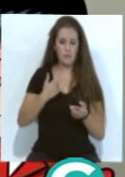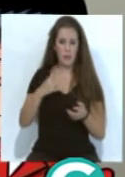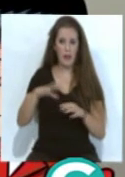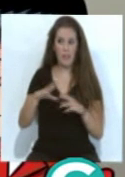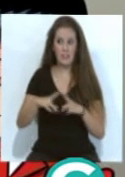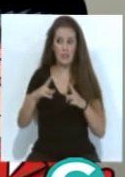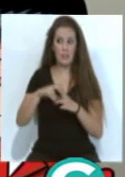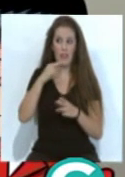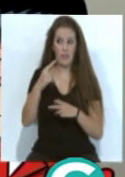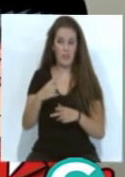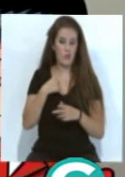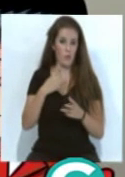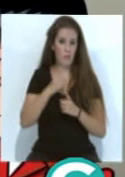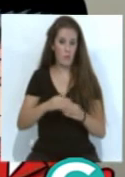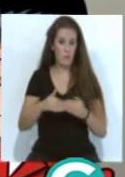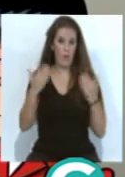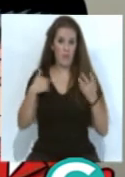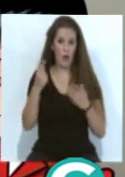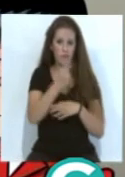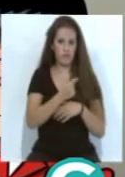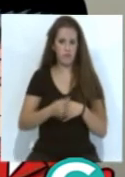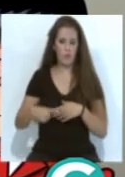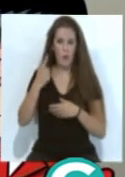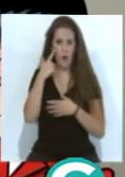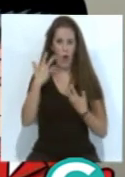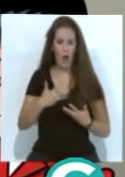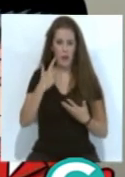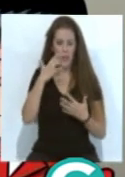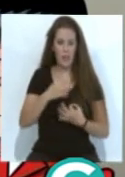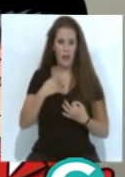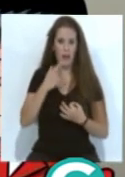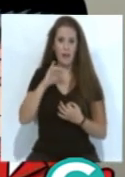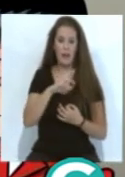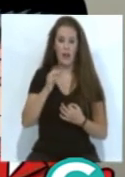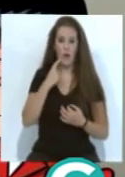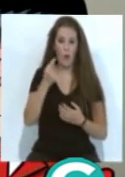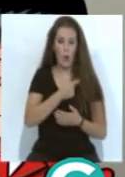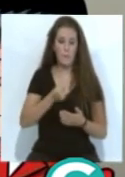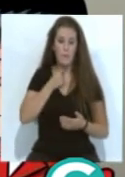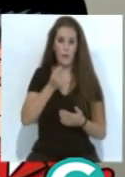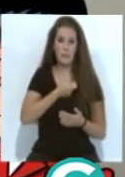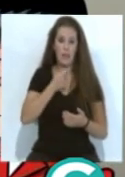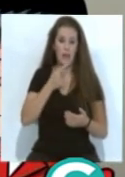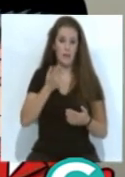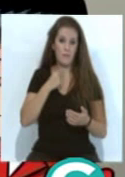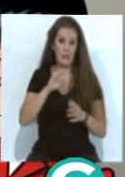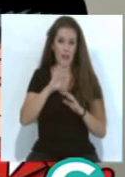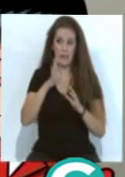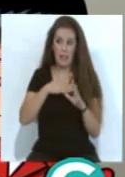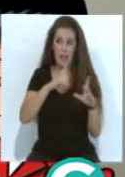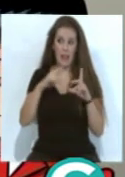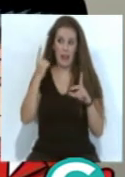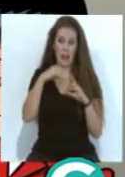han hecho público con un montaje sobre una viñeta original del humorista gráfico Raúl Salazar, que recuerda una escena de la serie La Casa de